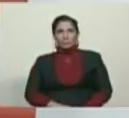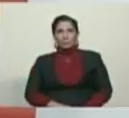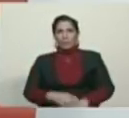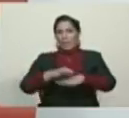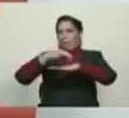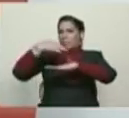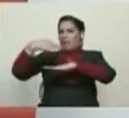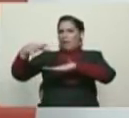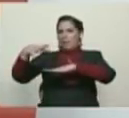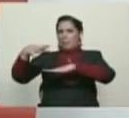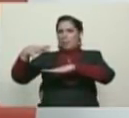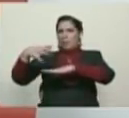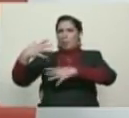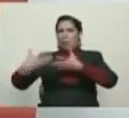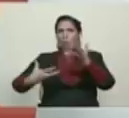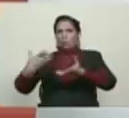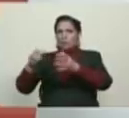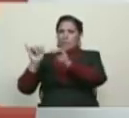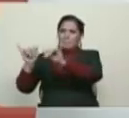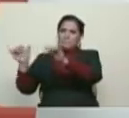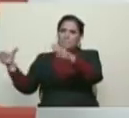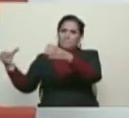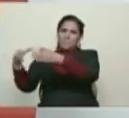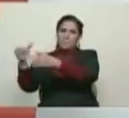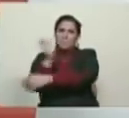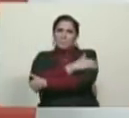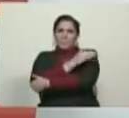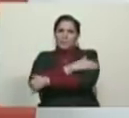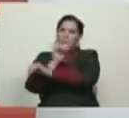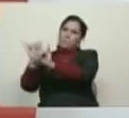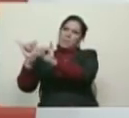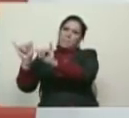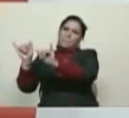dejémoslos que se cocinen en su propia salsa.